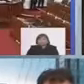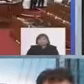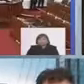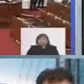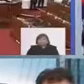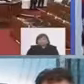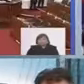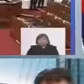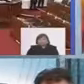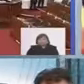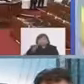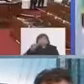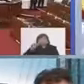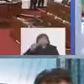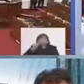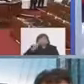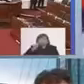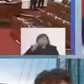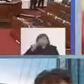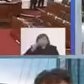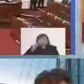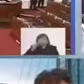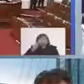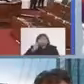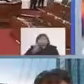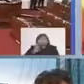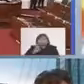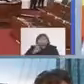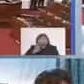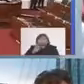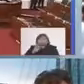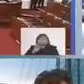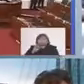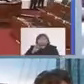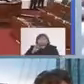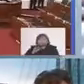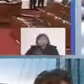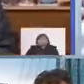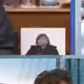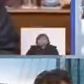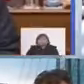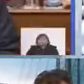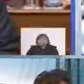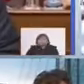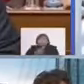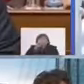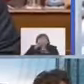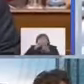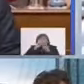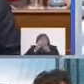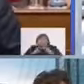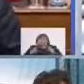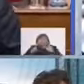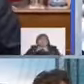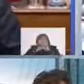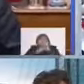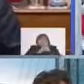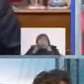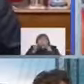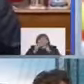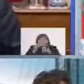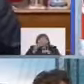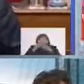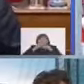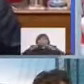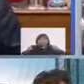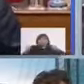negro, indiscutiblemente, para el país. Les quiero precisar lo que está aconteciendo en estos momentos. El Congreso, o